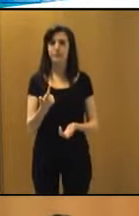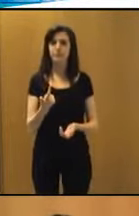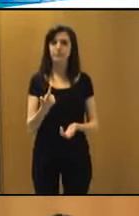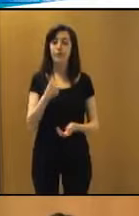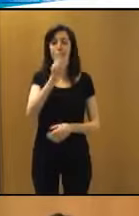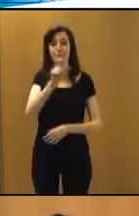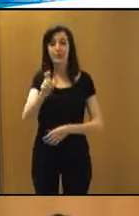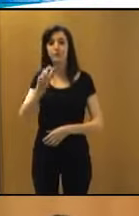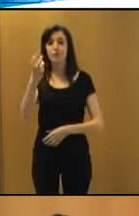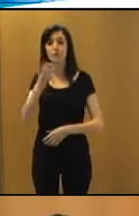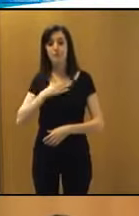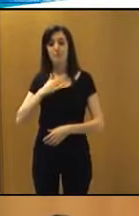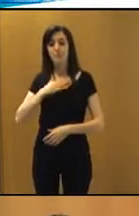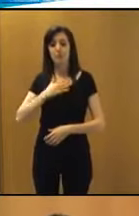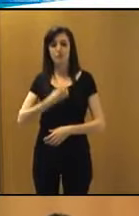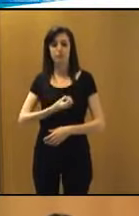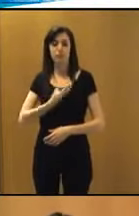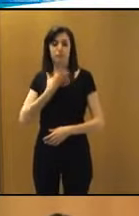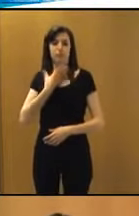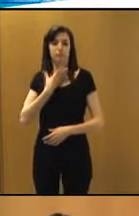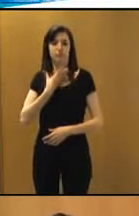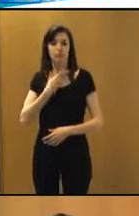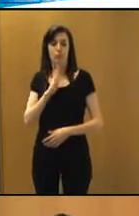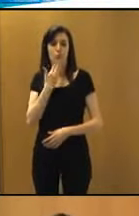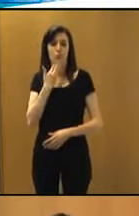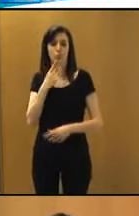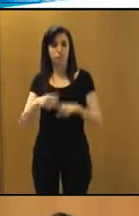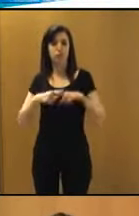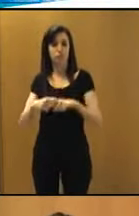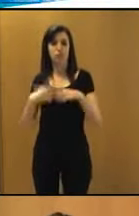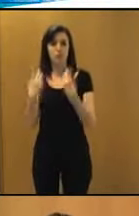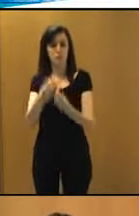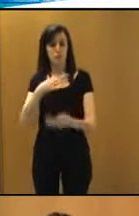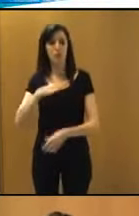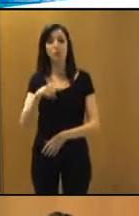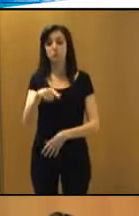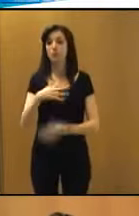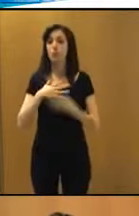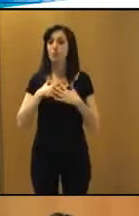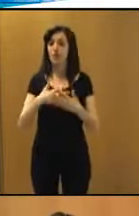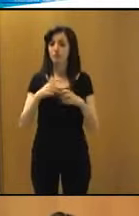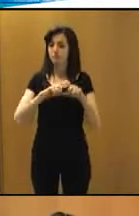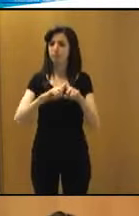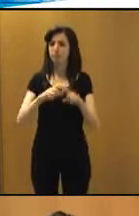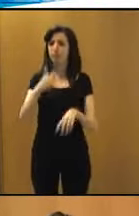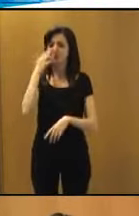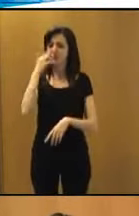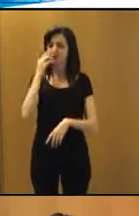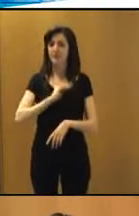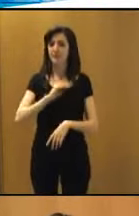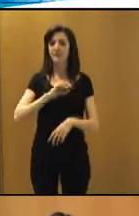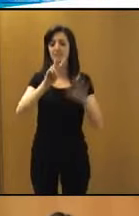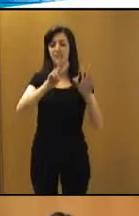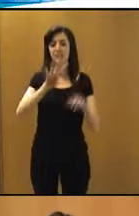decía pudiese compartir con otras personas mi principal afición o hobby. Bueno, pues eso era un tipo de voluntariado que parece interesar mucho a este grupo